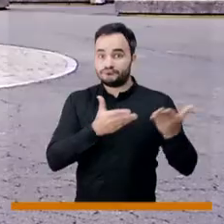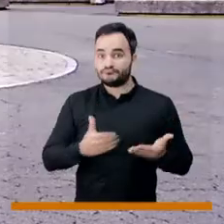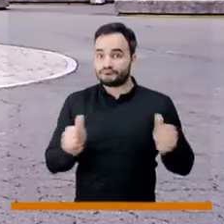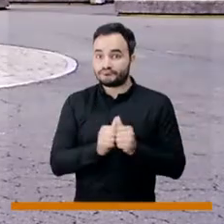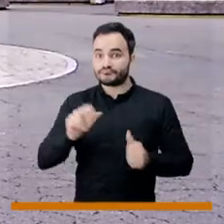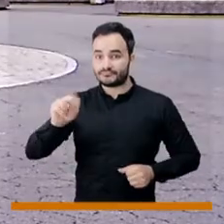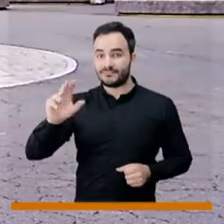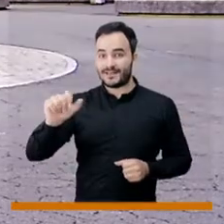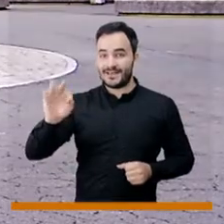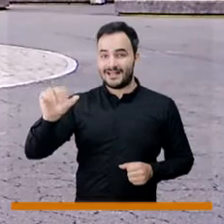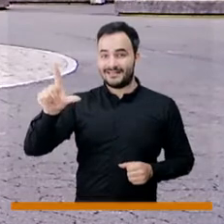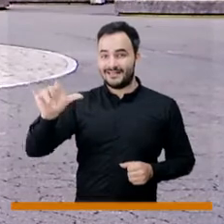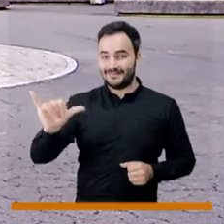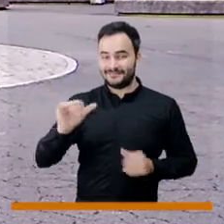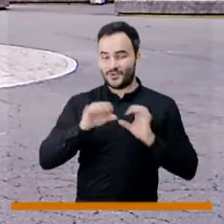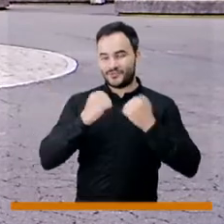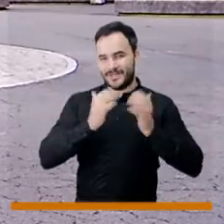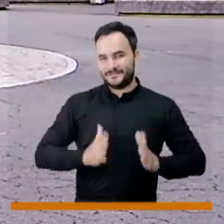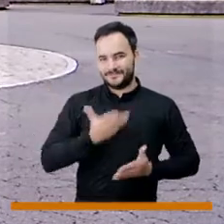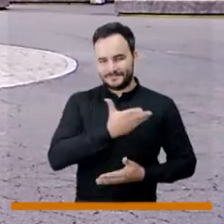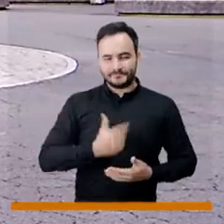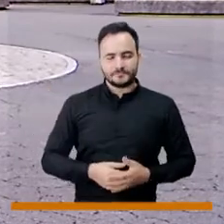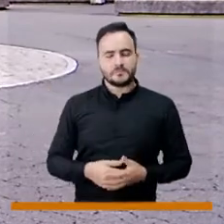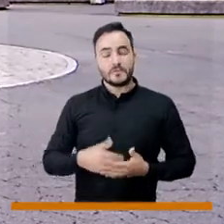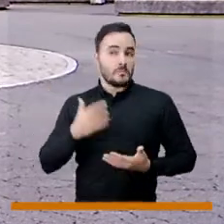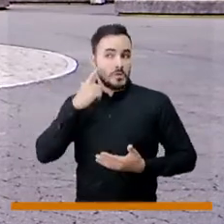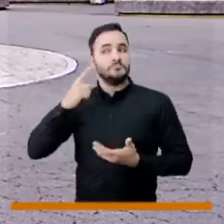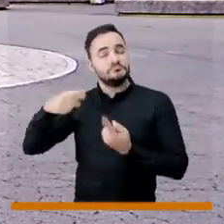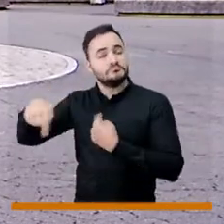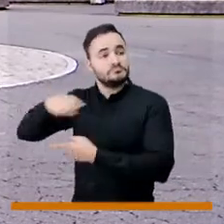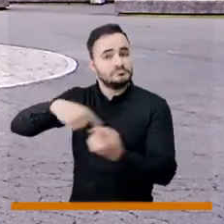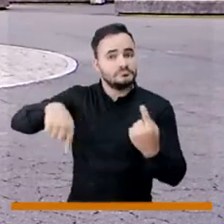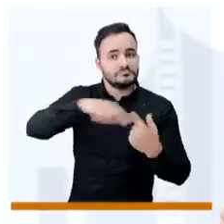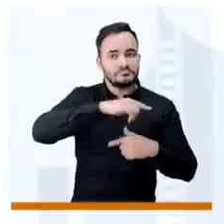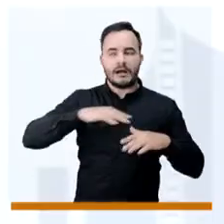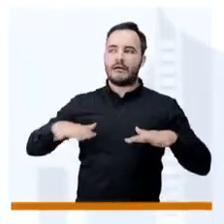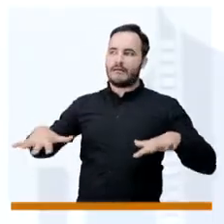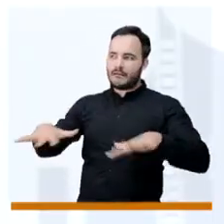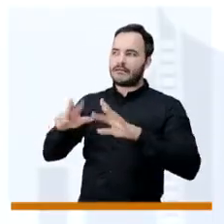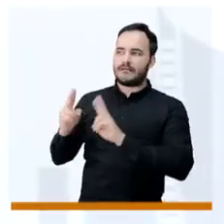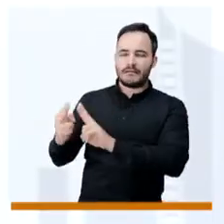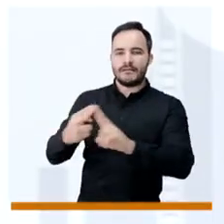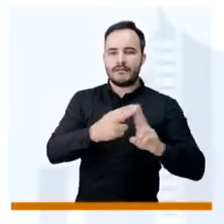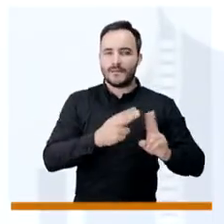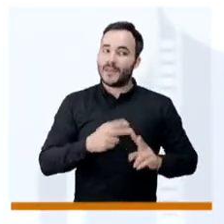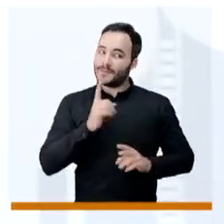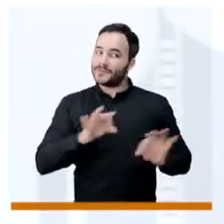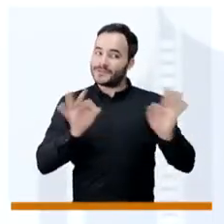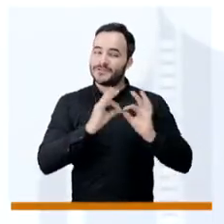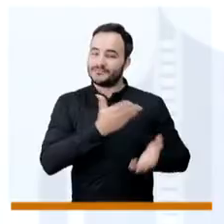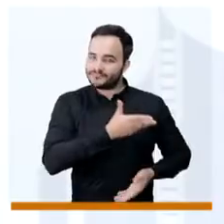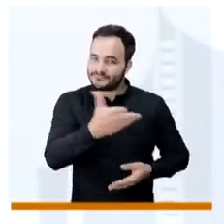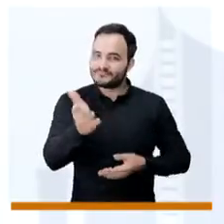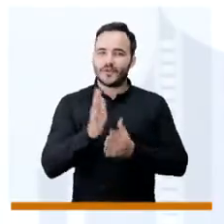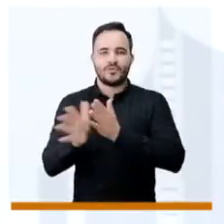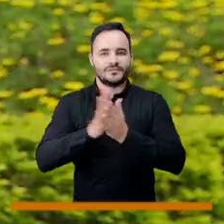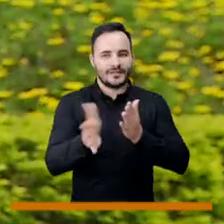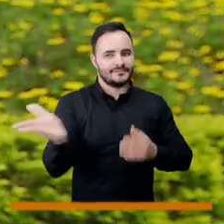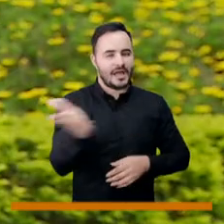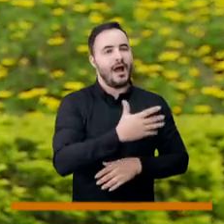vélez y concejal pues continuando con este recorrido hay que contarle a los televidentes que usted es